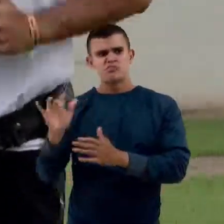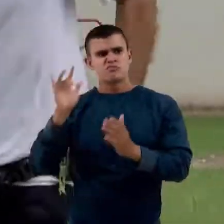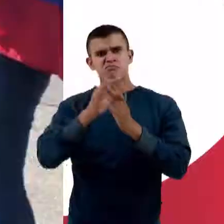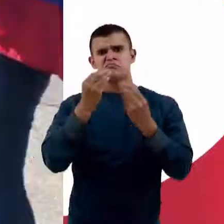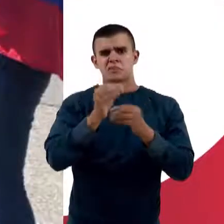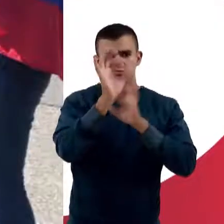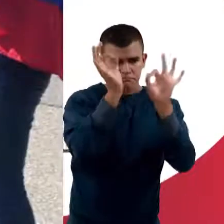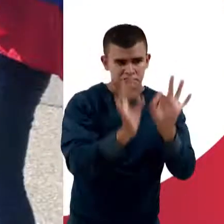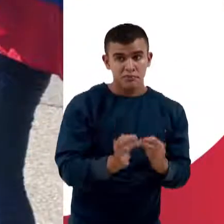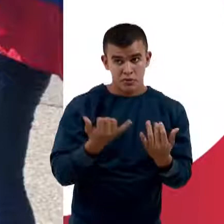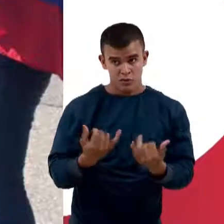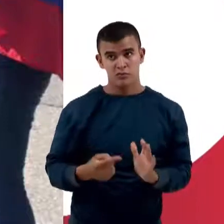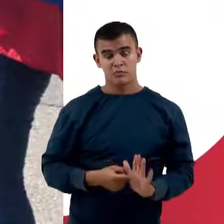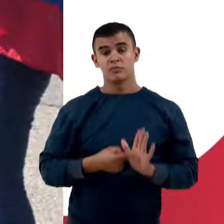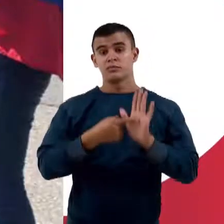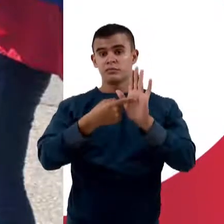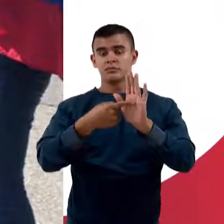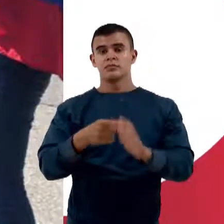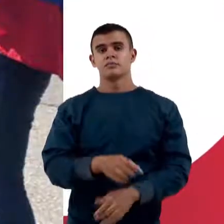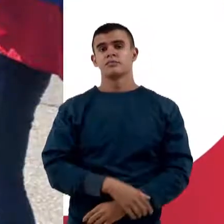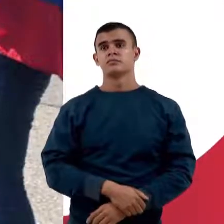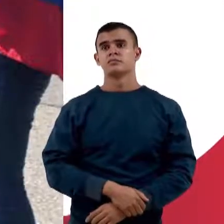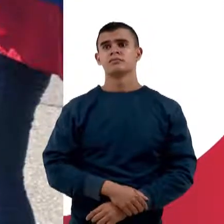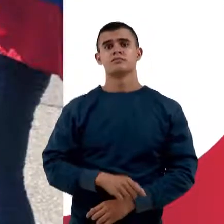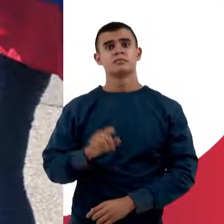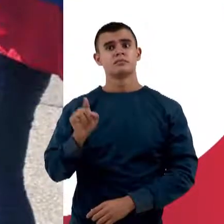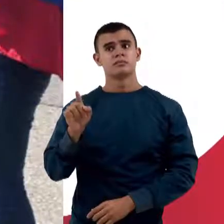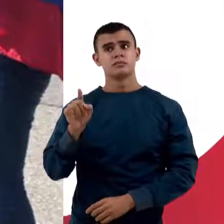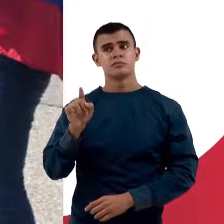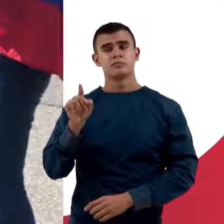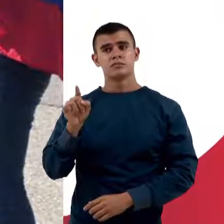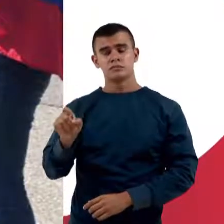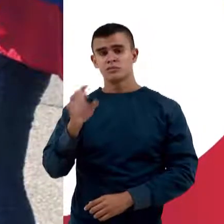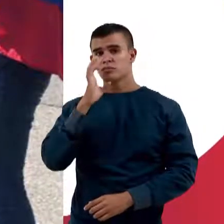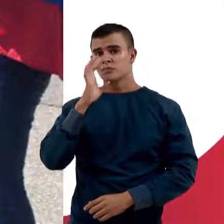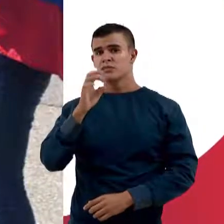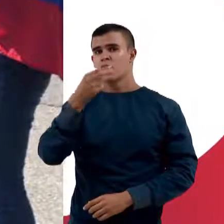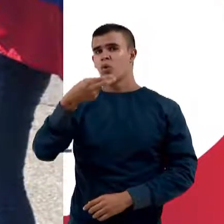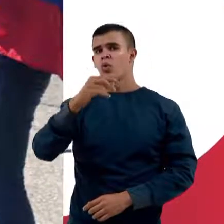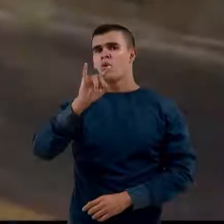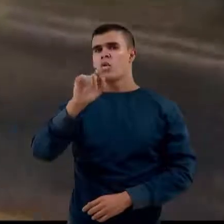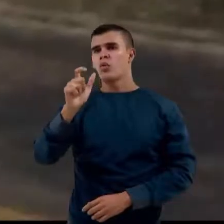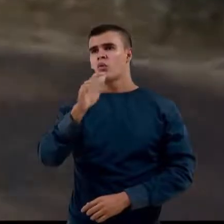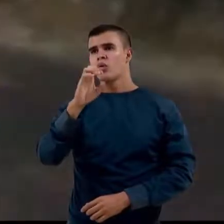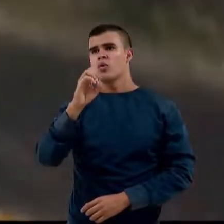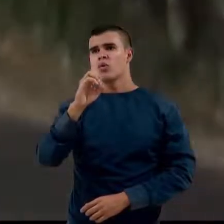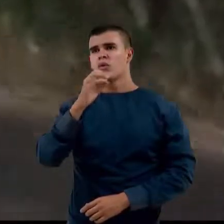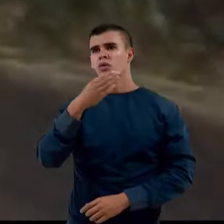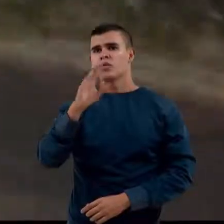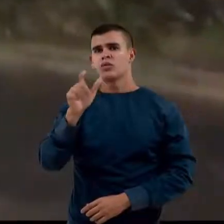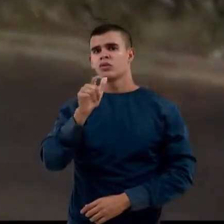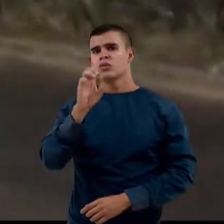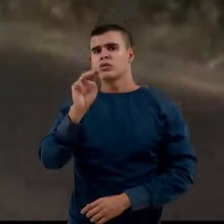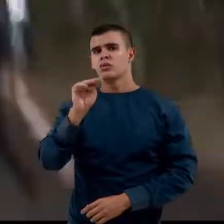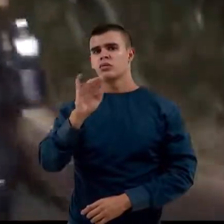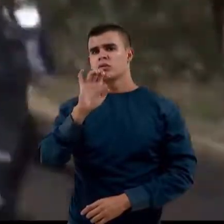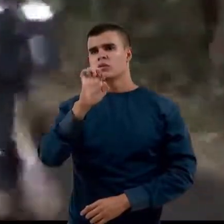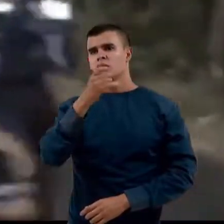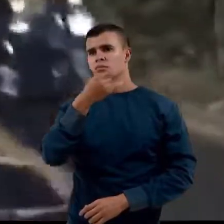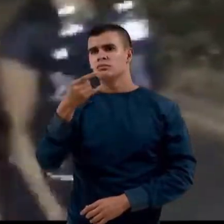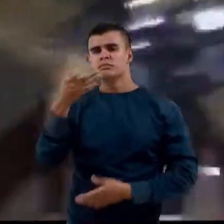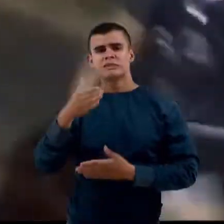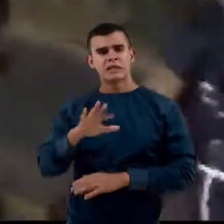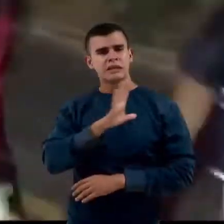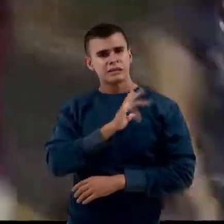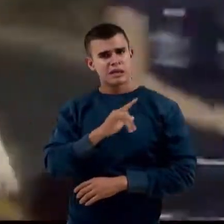que el amor por su sobrina fue lo que lo motivó a salir a las carreras de calle para llevarla en su coche. Con el tiempo, llegaron a Colombia las carreras de